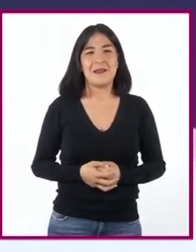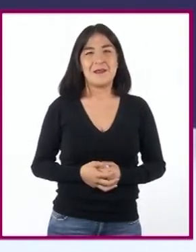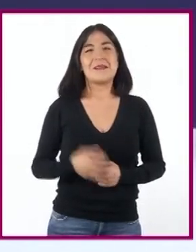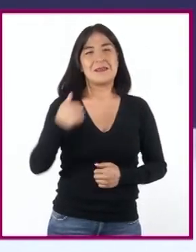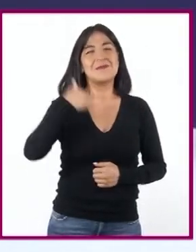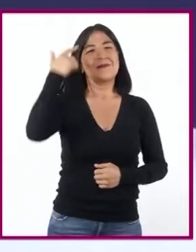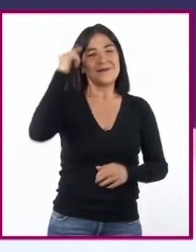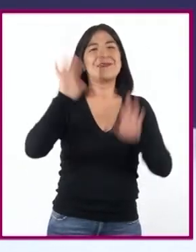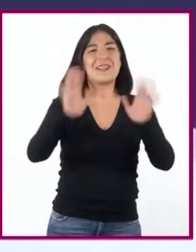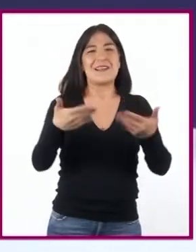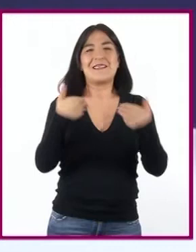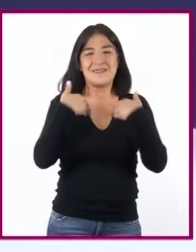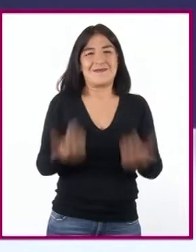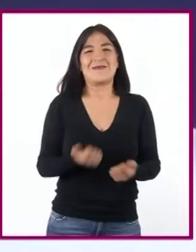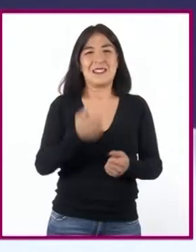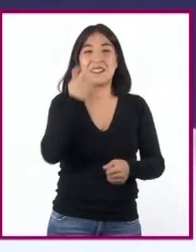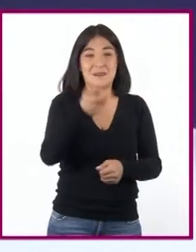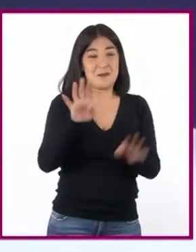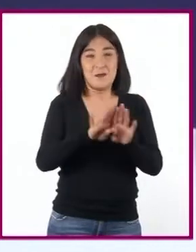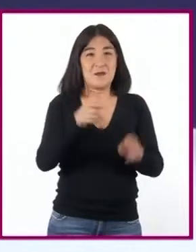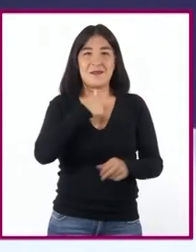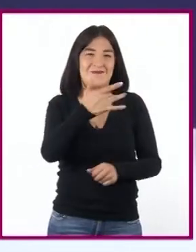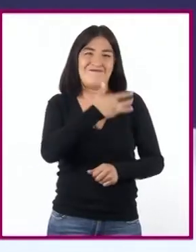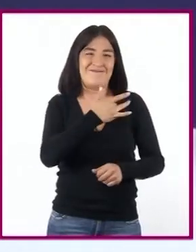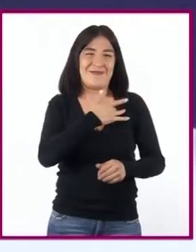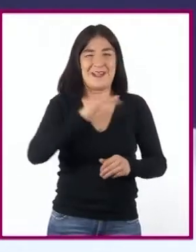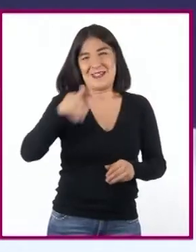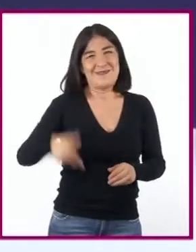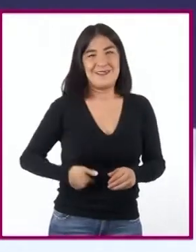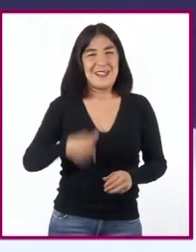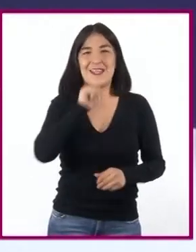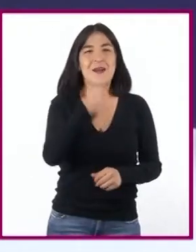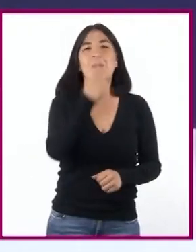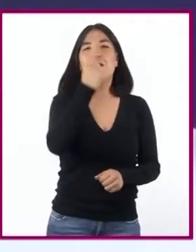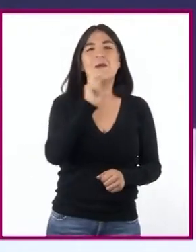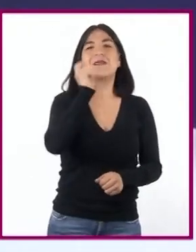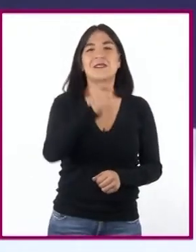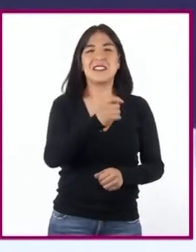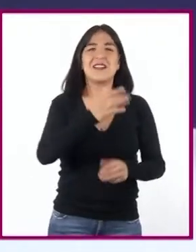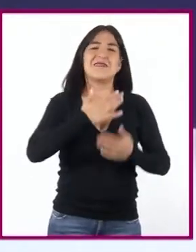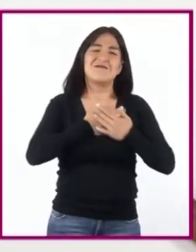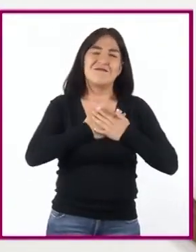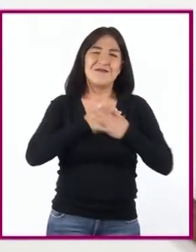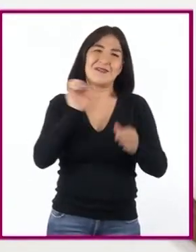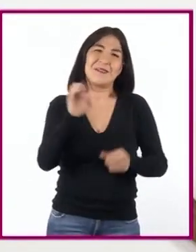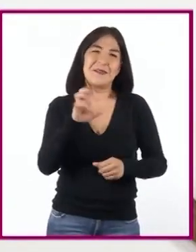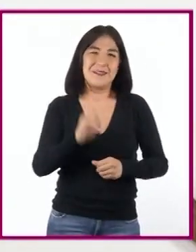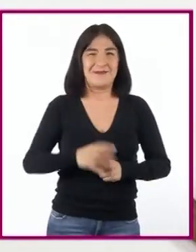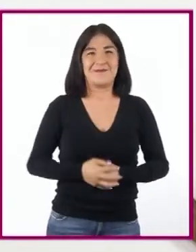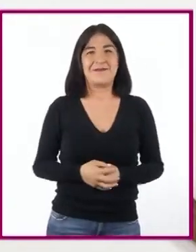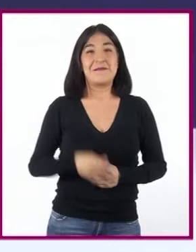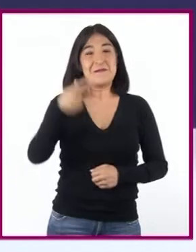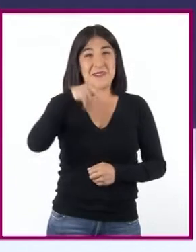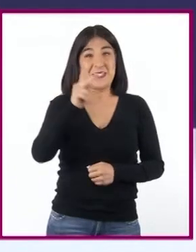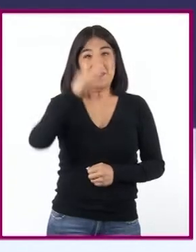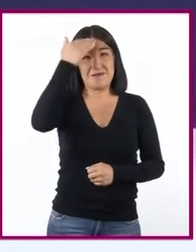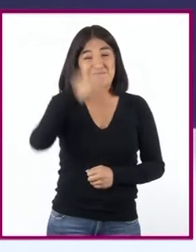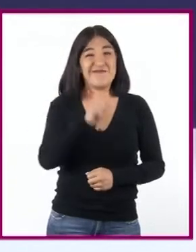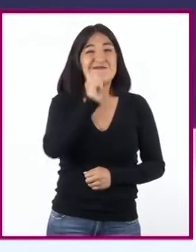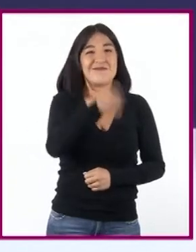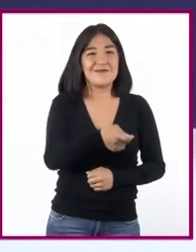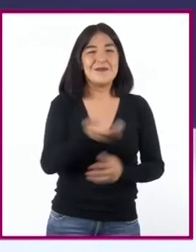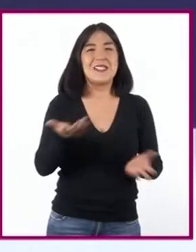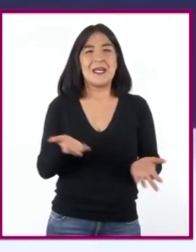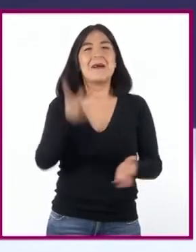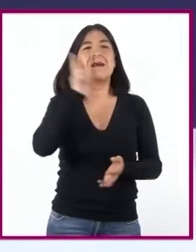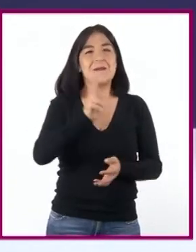Ya entendí que eso no lastima mi corazoncito, nomás hace que me duela el pechito. Pero ¿sabe qué? Lo